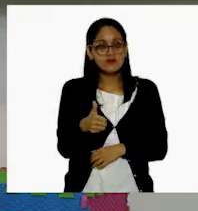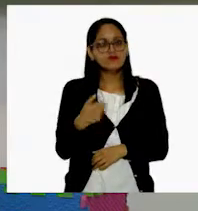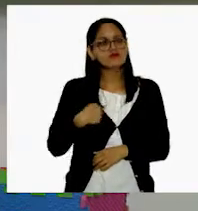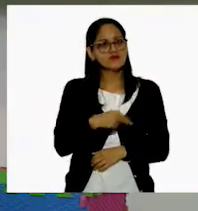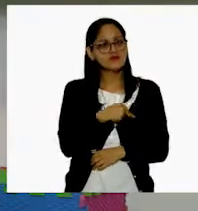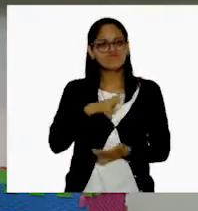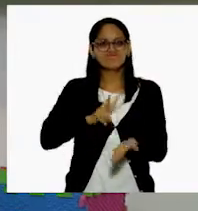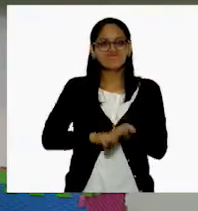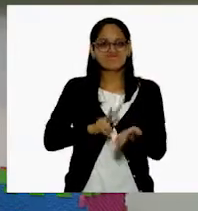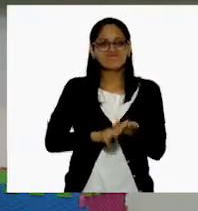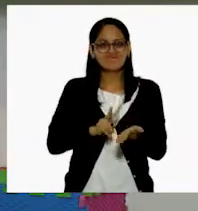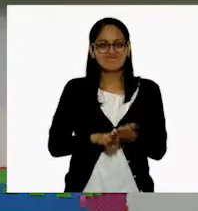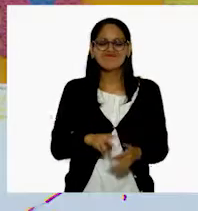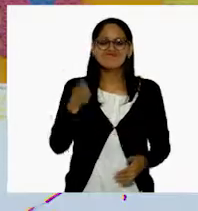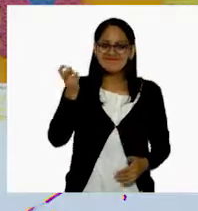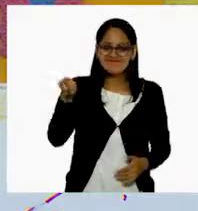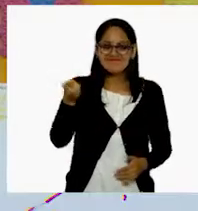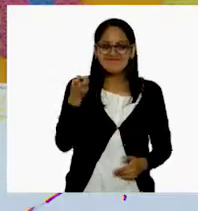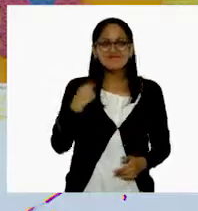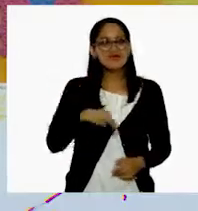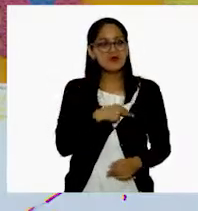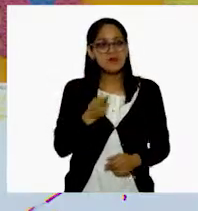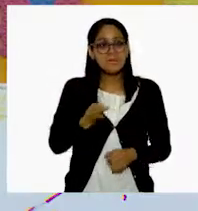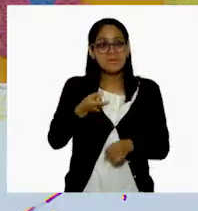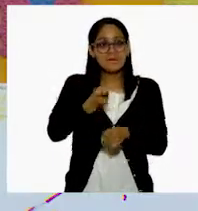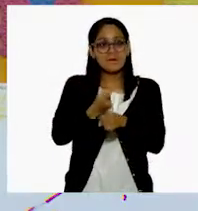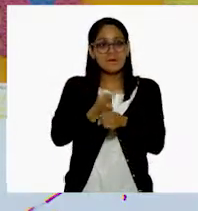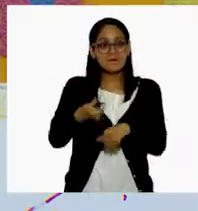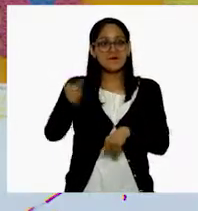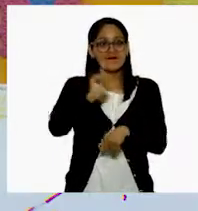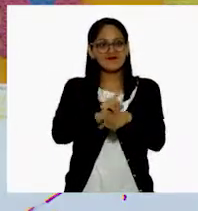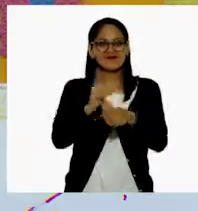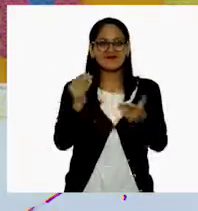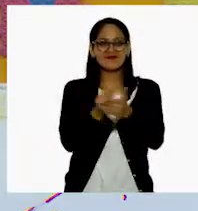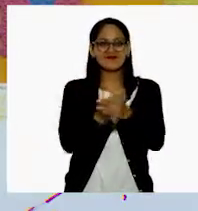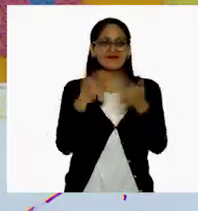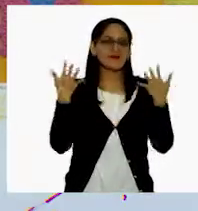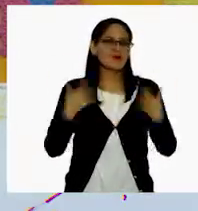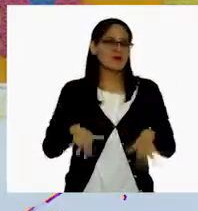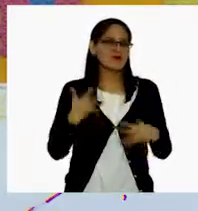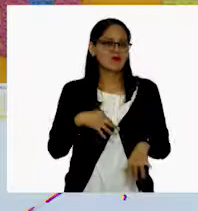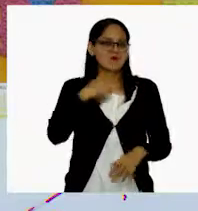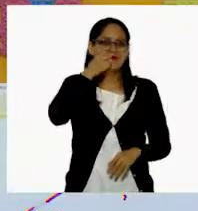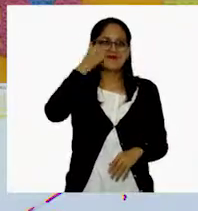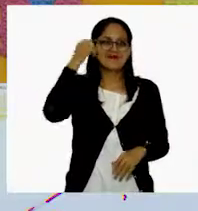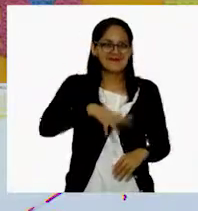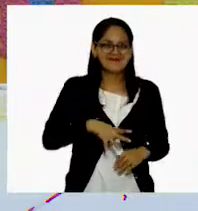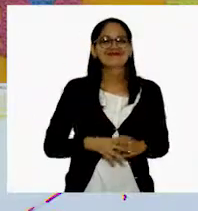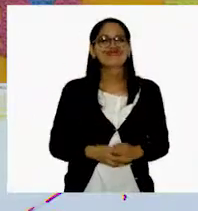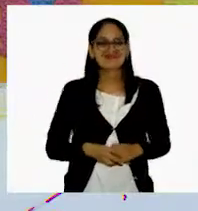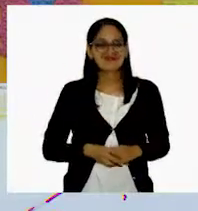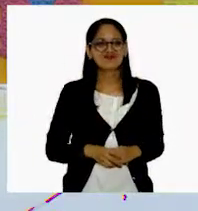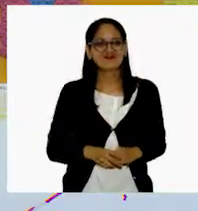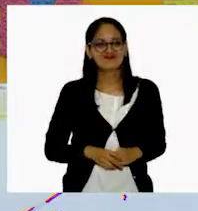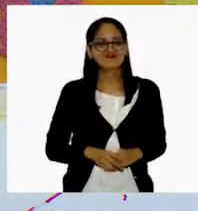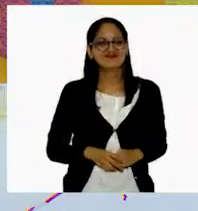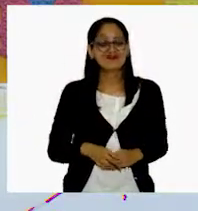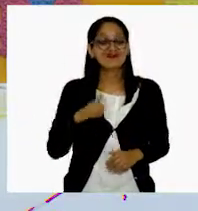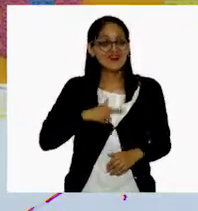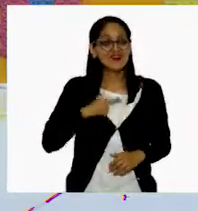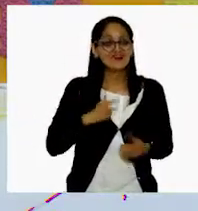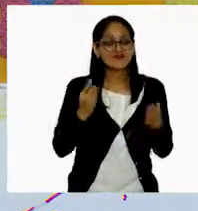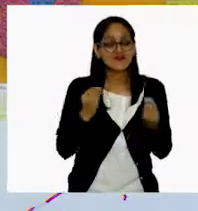somos valiosos! ¡Ay, sí! ¡Nuestro primer día de clases ha sido increíble! Me gustó